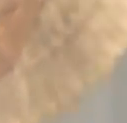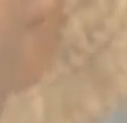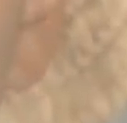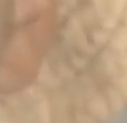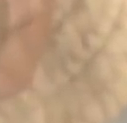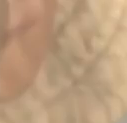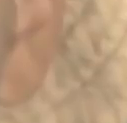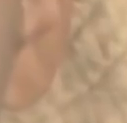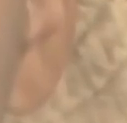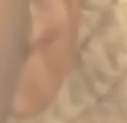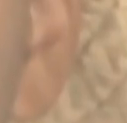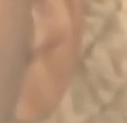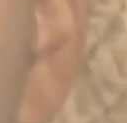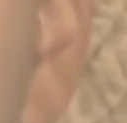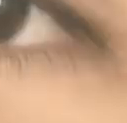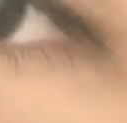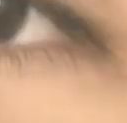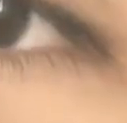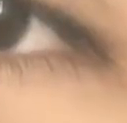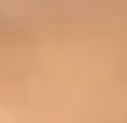¡Cúmplase, libertador!